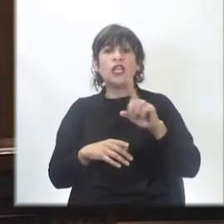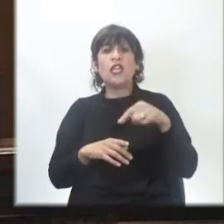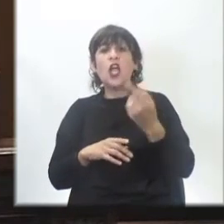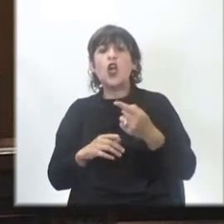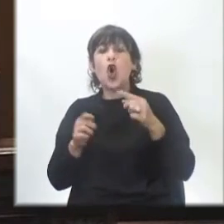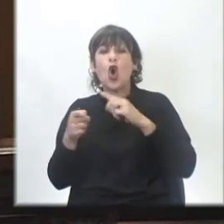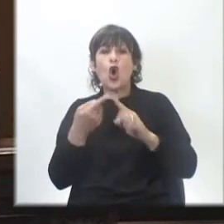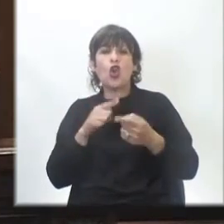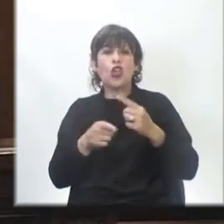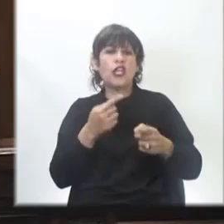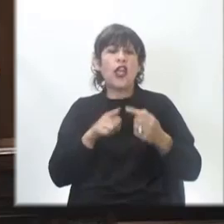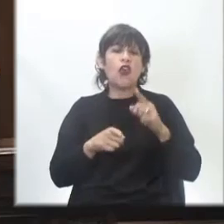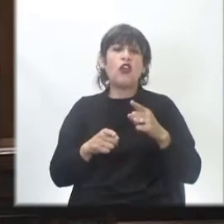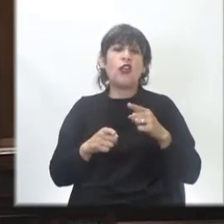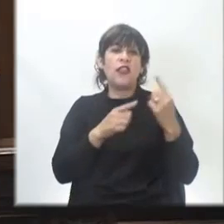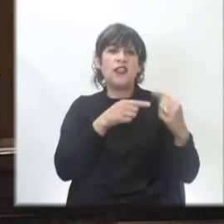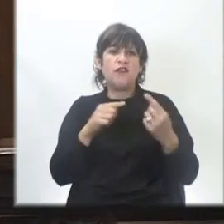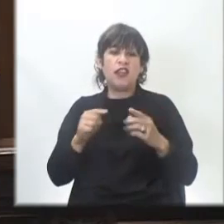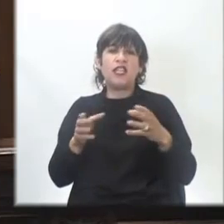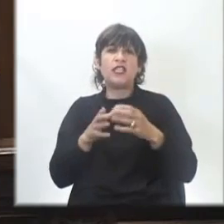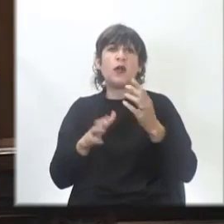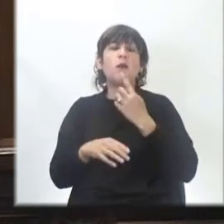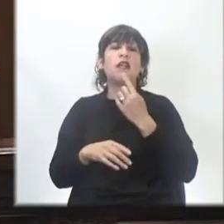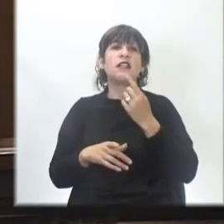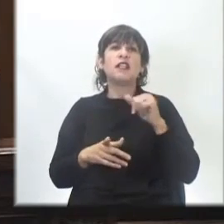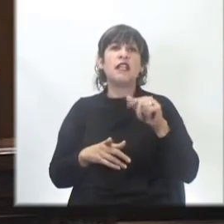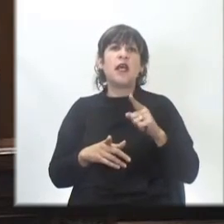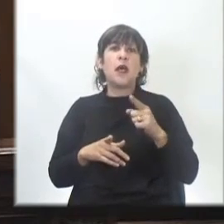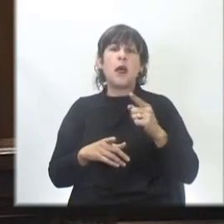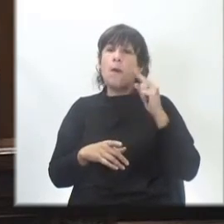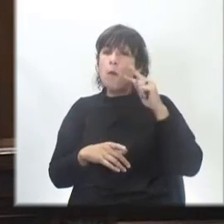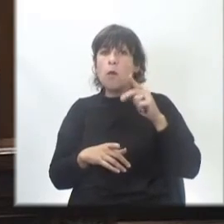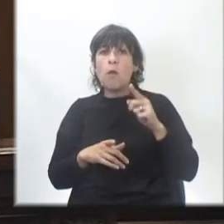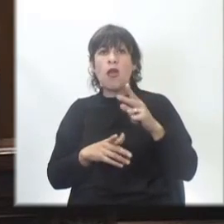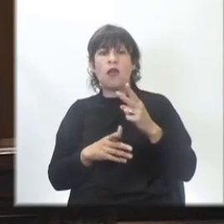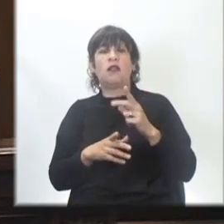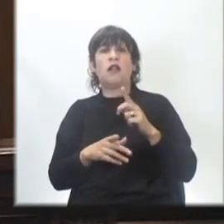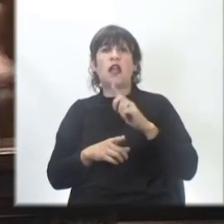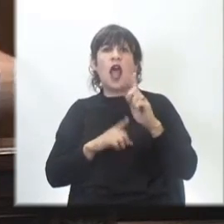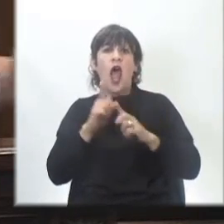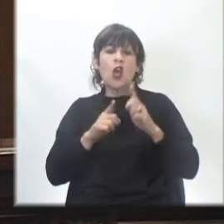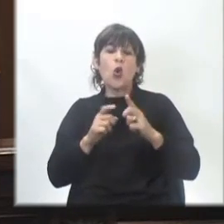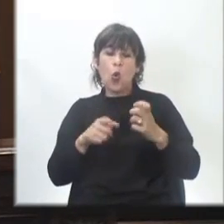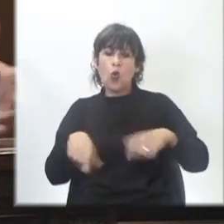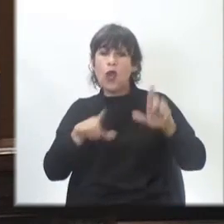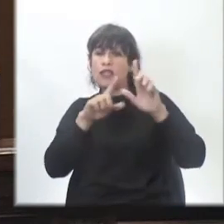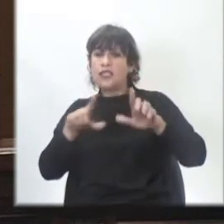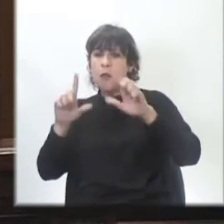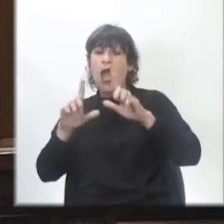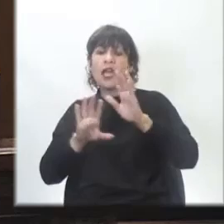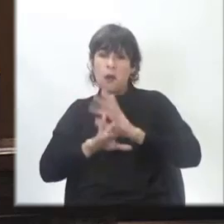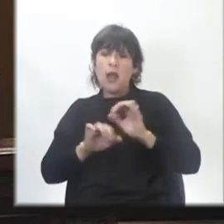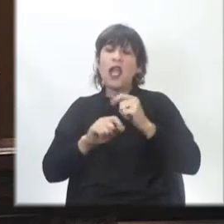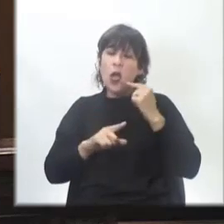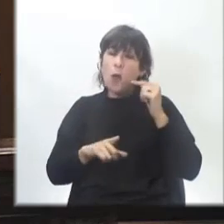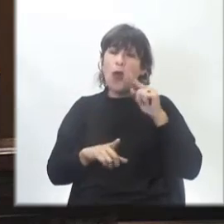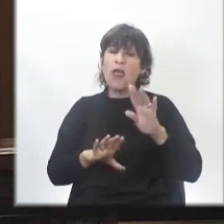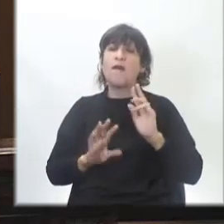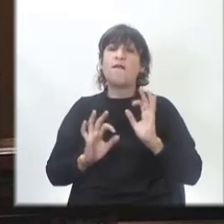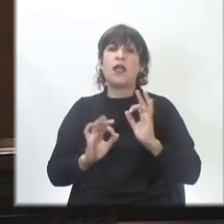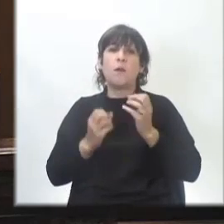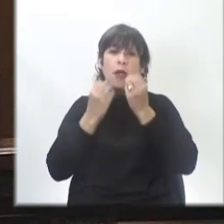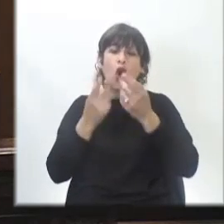coordinadores de los distintos partidos, exponer algunas imágenes para que puedan seguir mejor los legisladores y también el ministro y